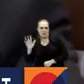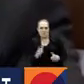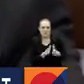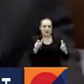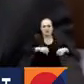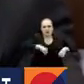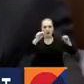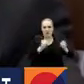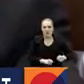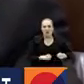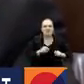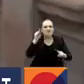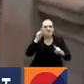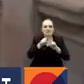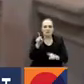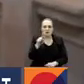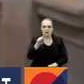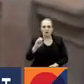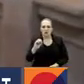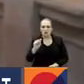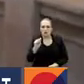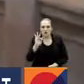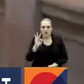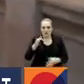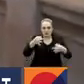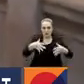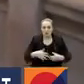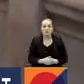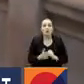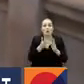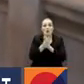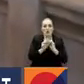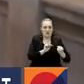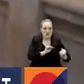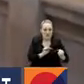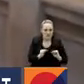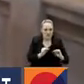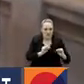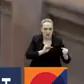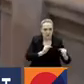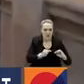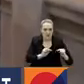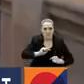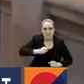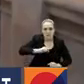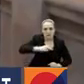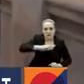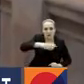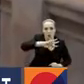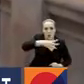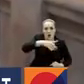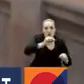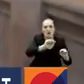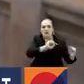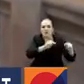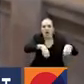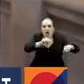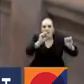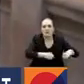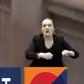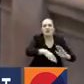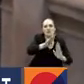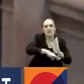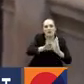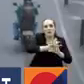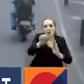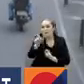adquisición del seguro obligatorio SOAT. Fue aprobado en cuarto y último debate nuestro proyecto de ley, que reduce la tarifa del SOAT a través de beneficios a